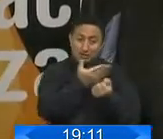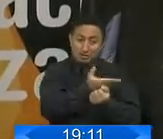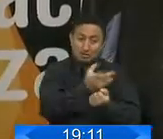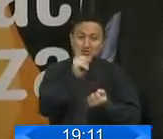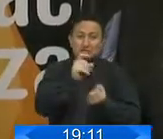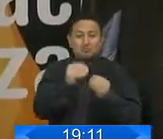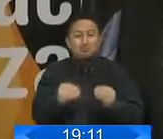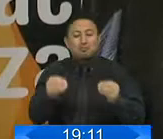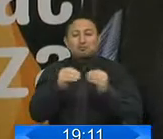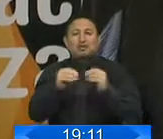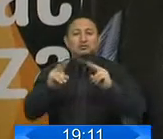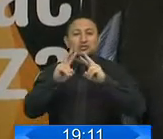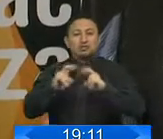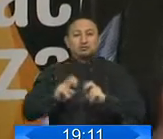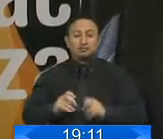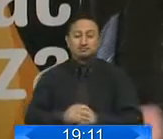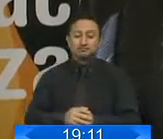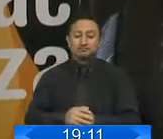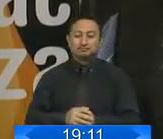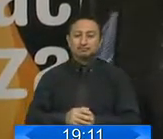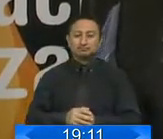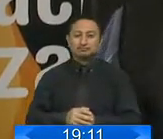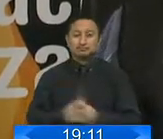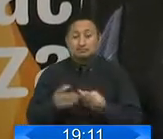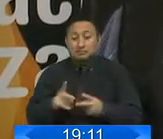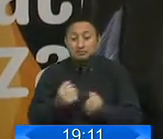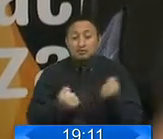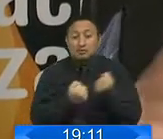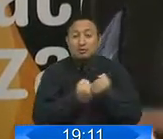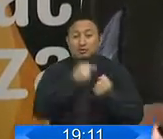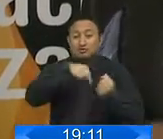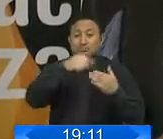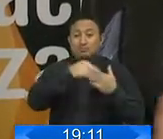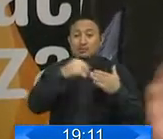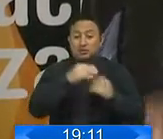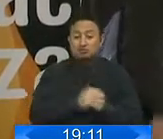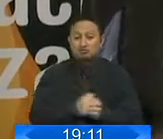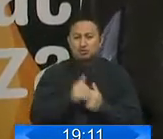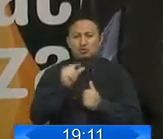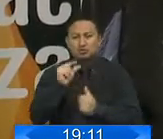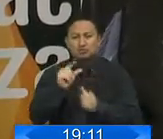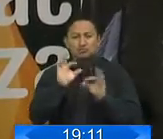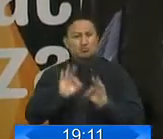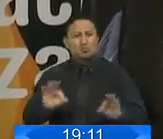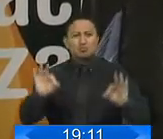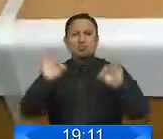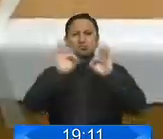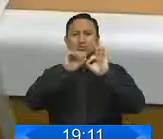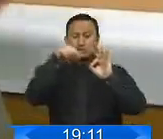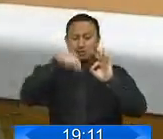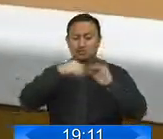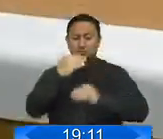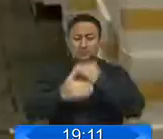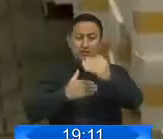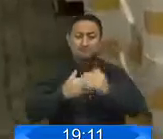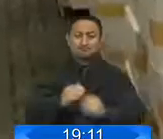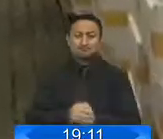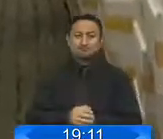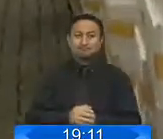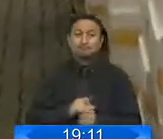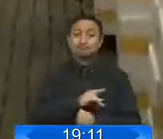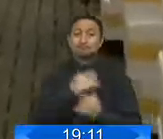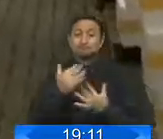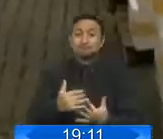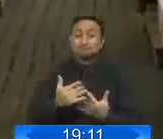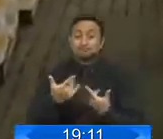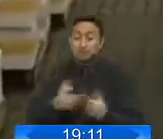darle mayor competitividad, a su vez para sostener la dolarización. Es un pequeño paso, pero es muy importante en la dirección correcta. El gremio estará a la espera de que la medida